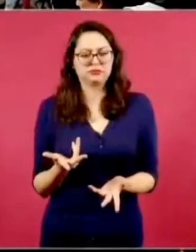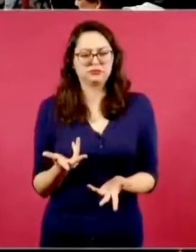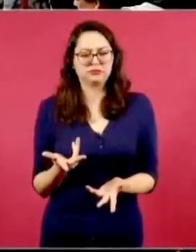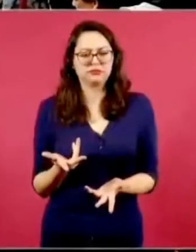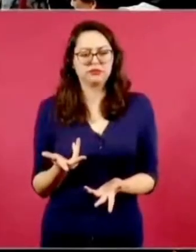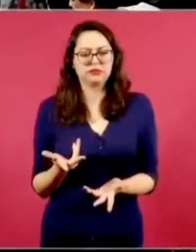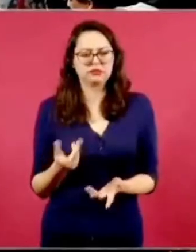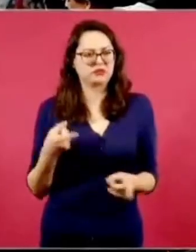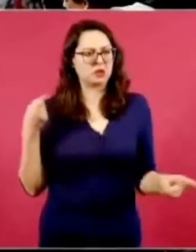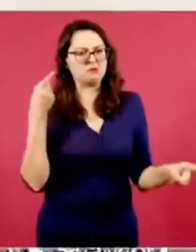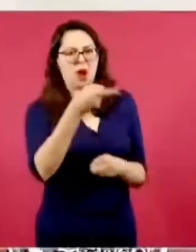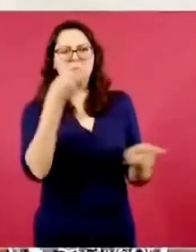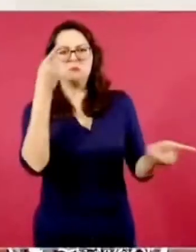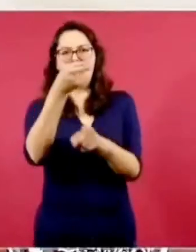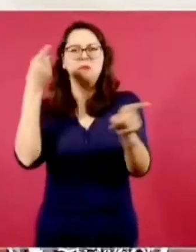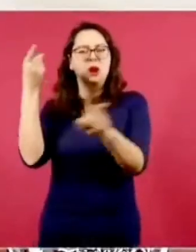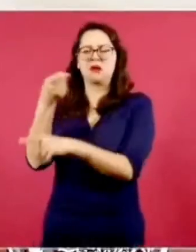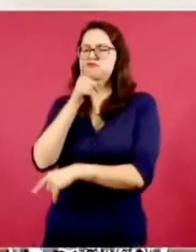de ofender a nadie, ¿no?